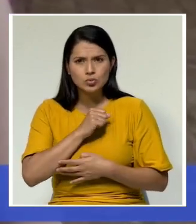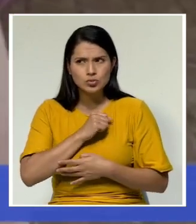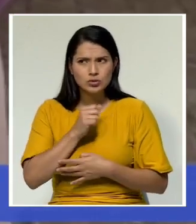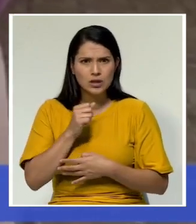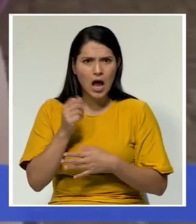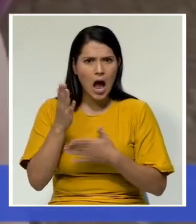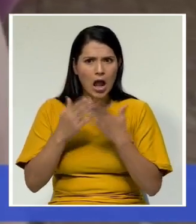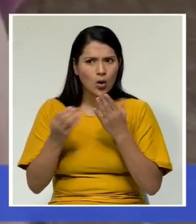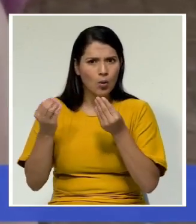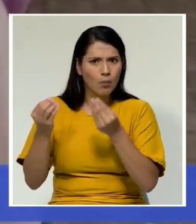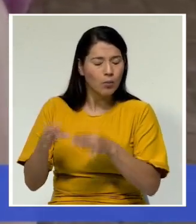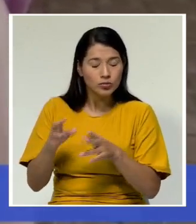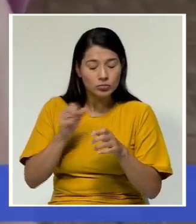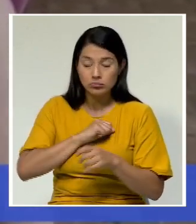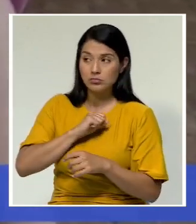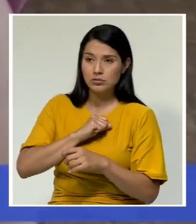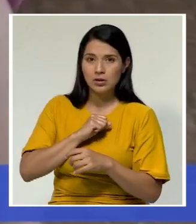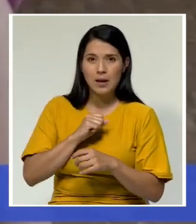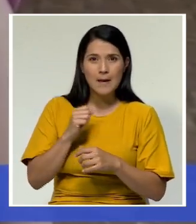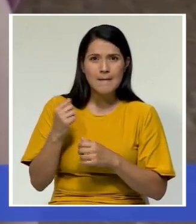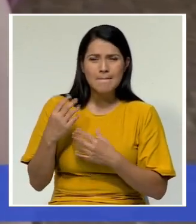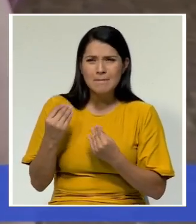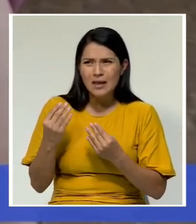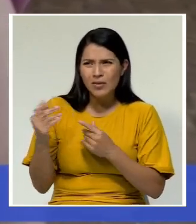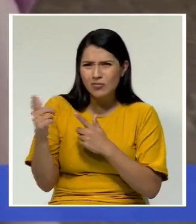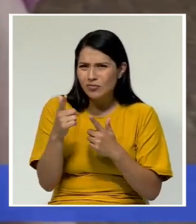como Mariupol.